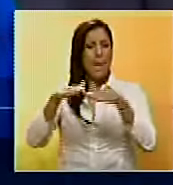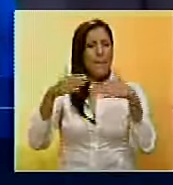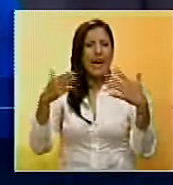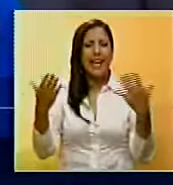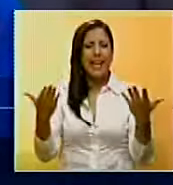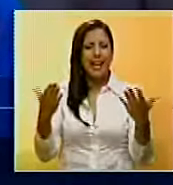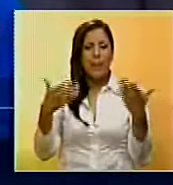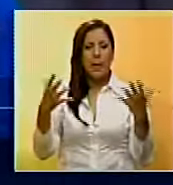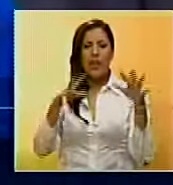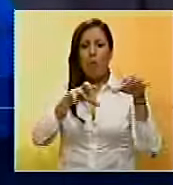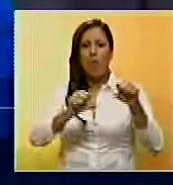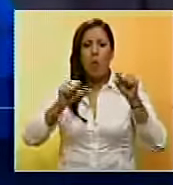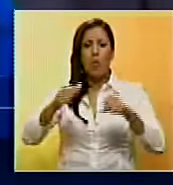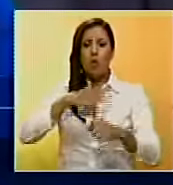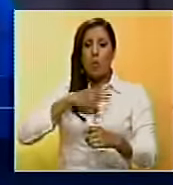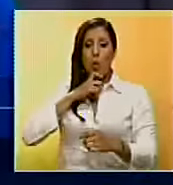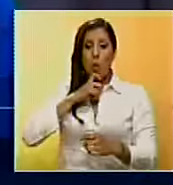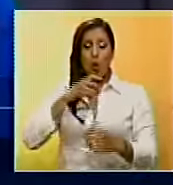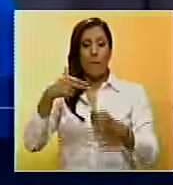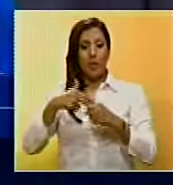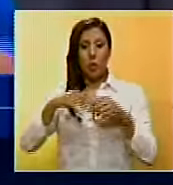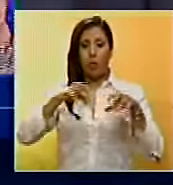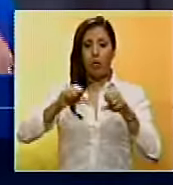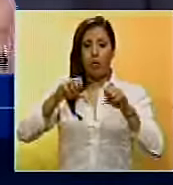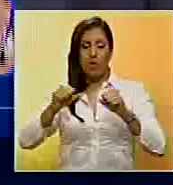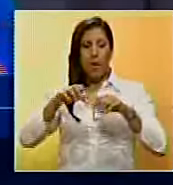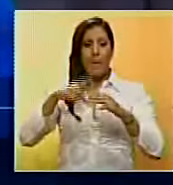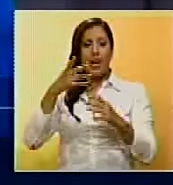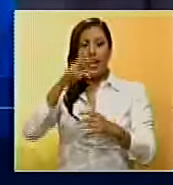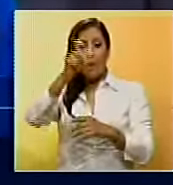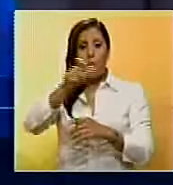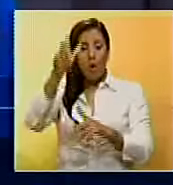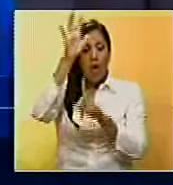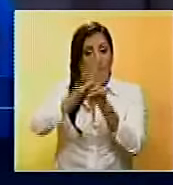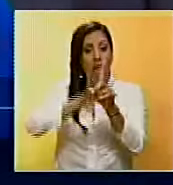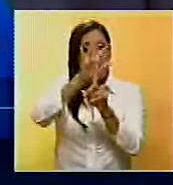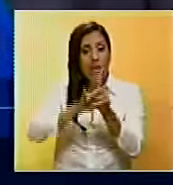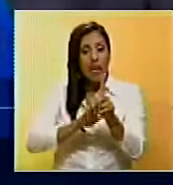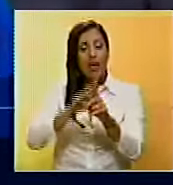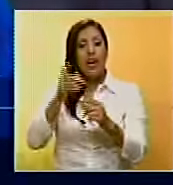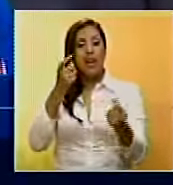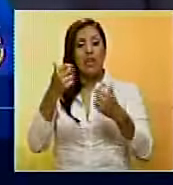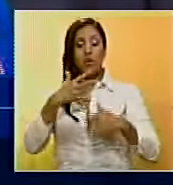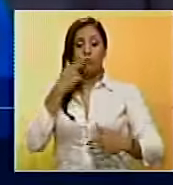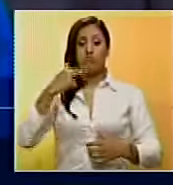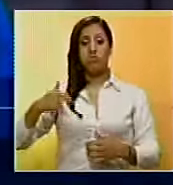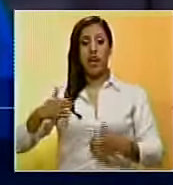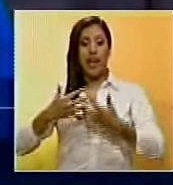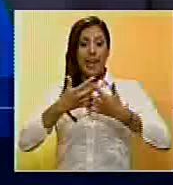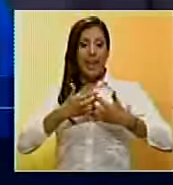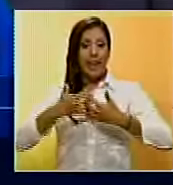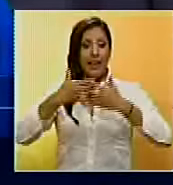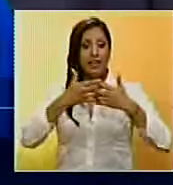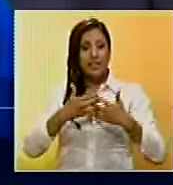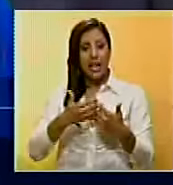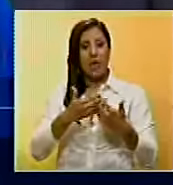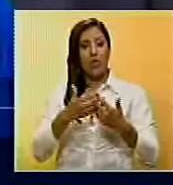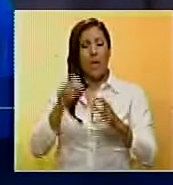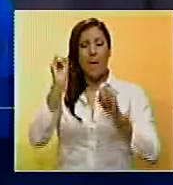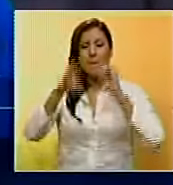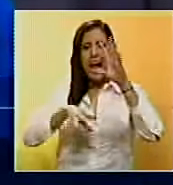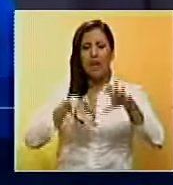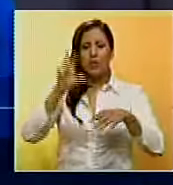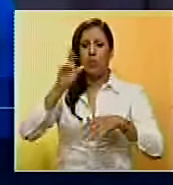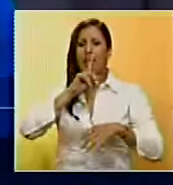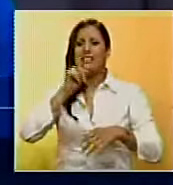qué? Para apropiarse de nuestros recursos naturales, para arrodillar a los pueblos frente al capital financiero, frente a los capitales basura